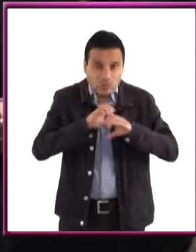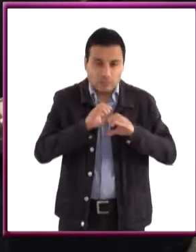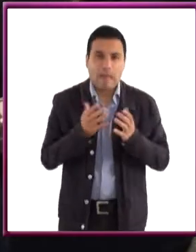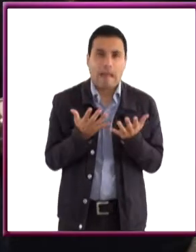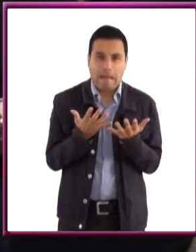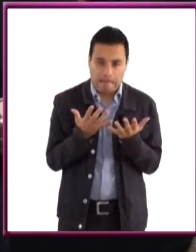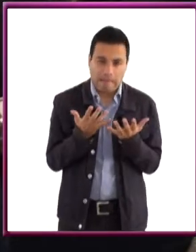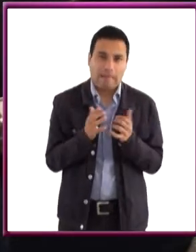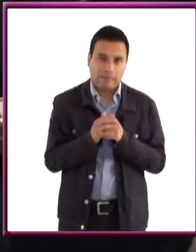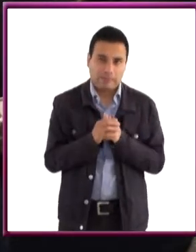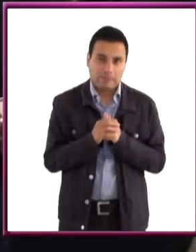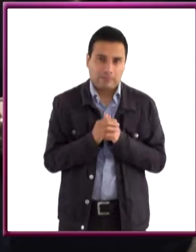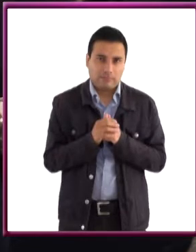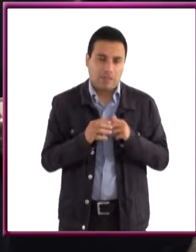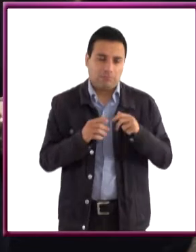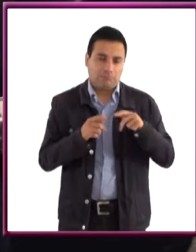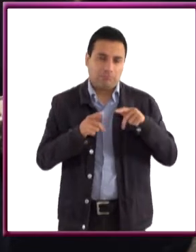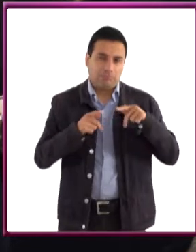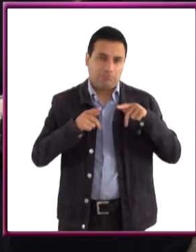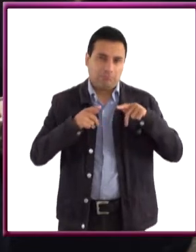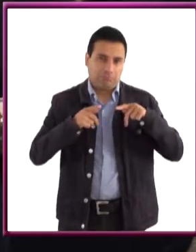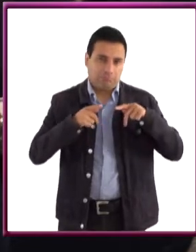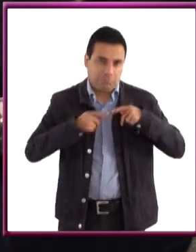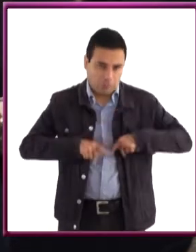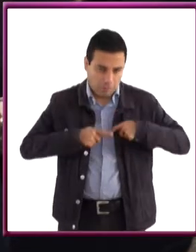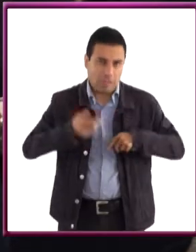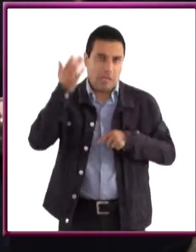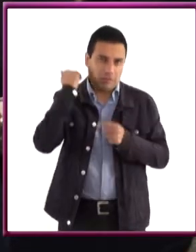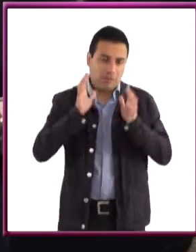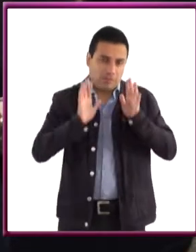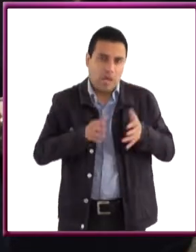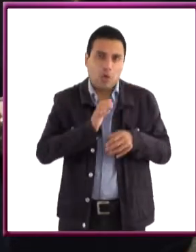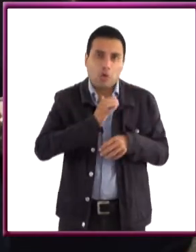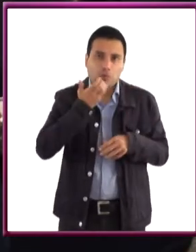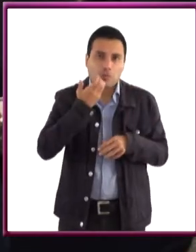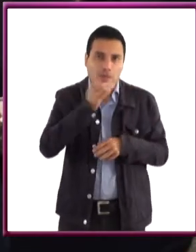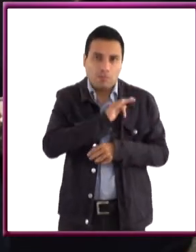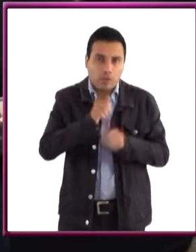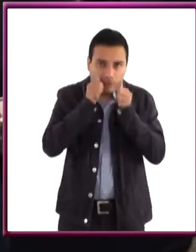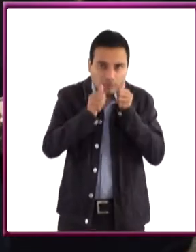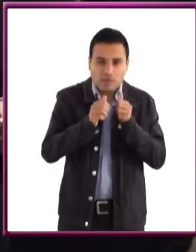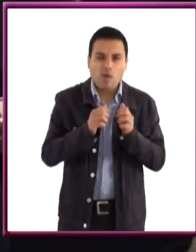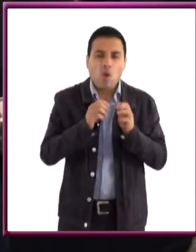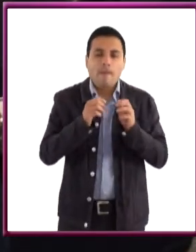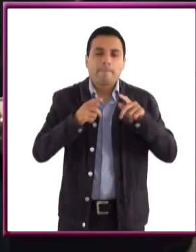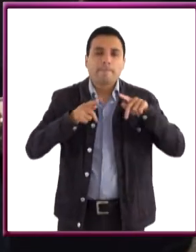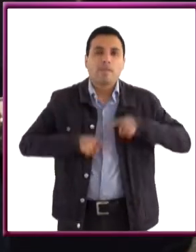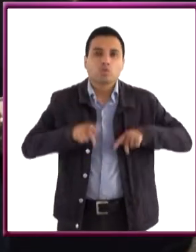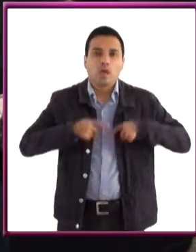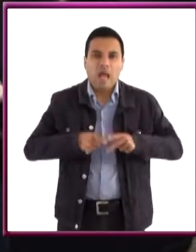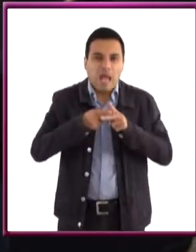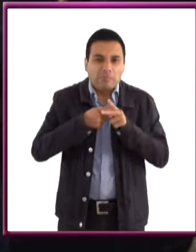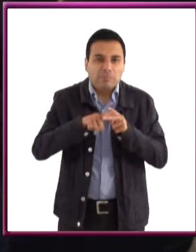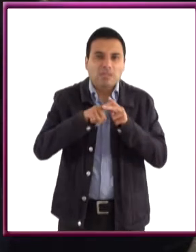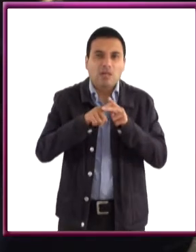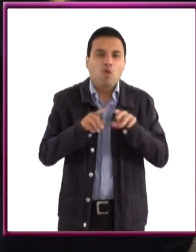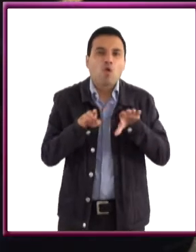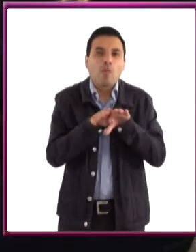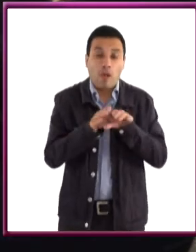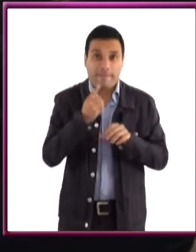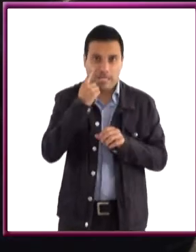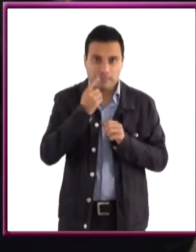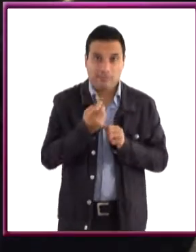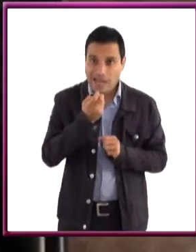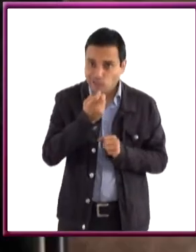ha practicado antes, pero quizás alguien que está comenzando, ¿qué le recomienda para poder bajar a la tierra? Es que